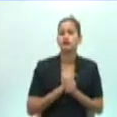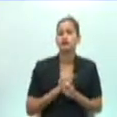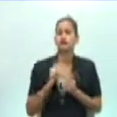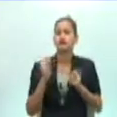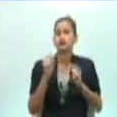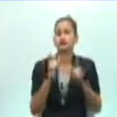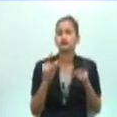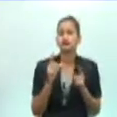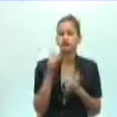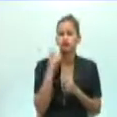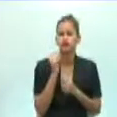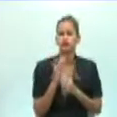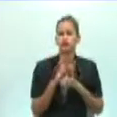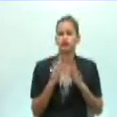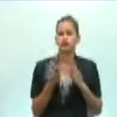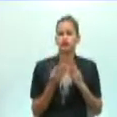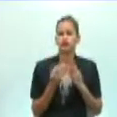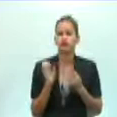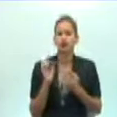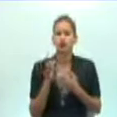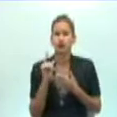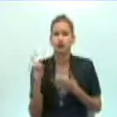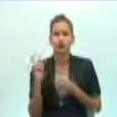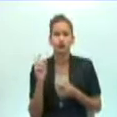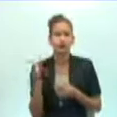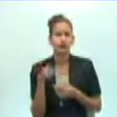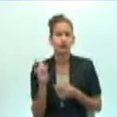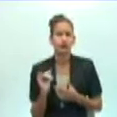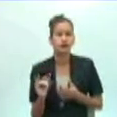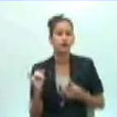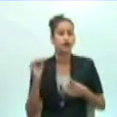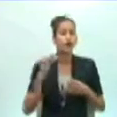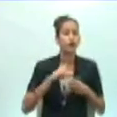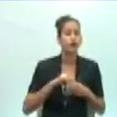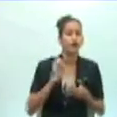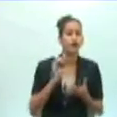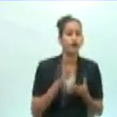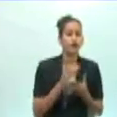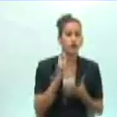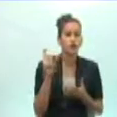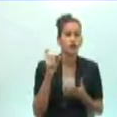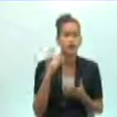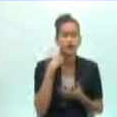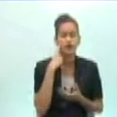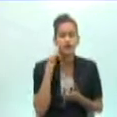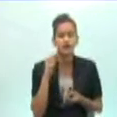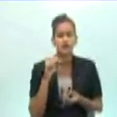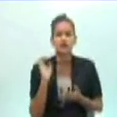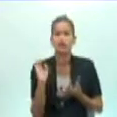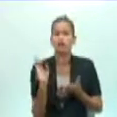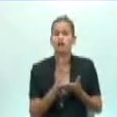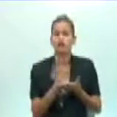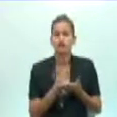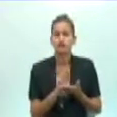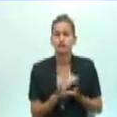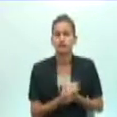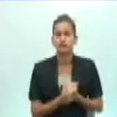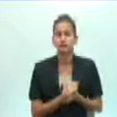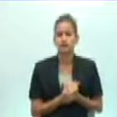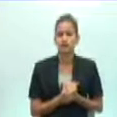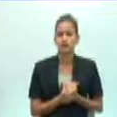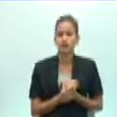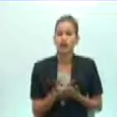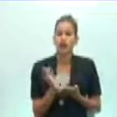escuelas. Ya cuando ustedes se reincorporen van a encontrar ese libro. Eliminación de la tilde en palabras con dictongo o